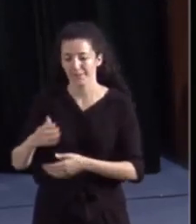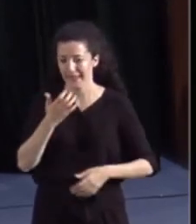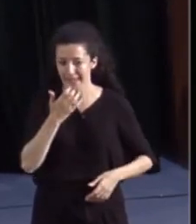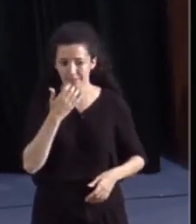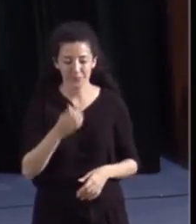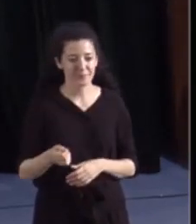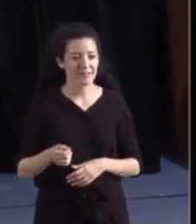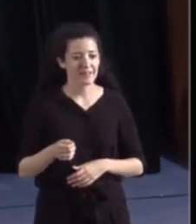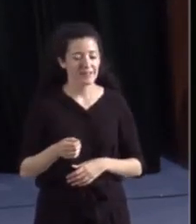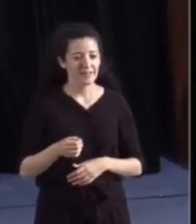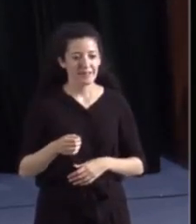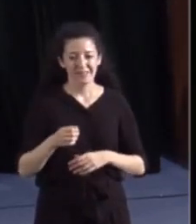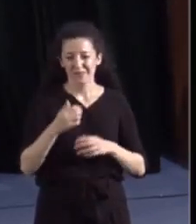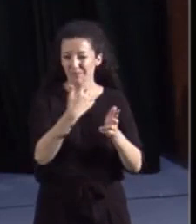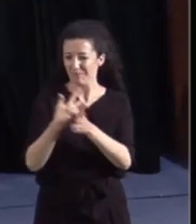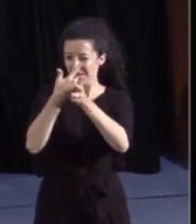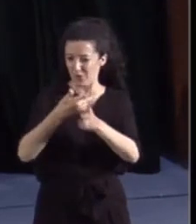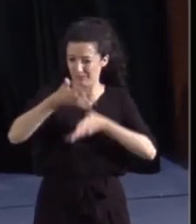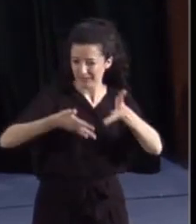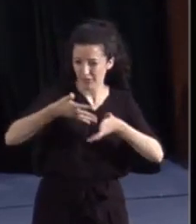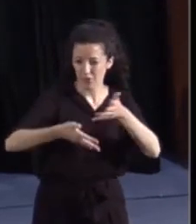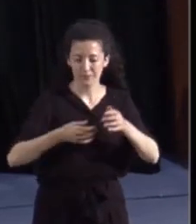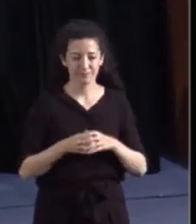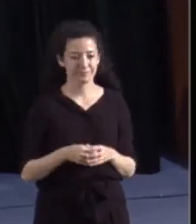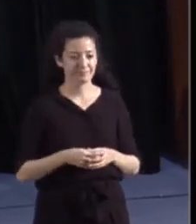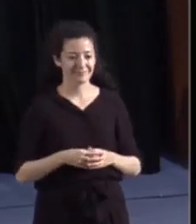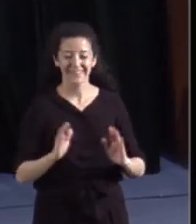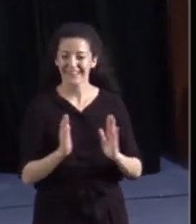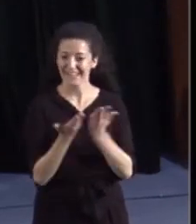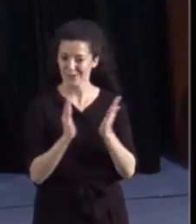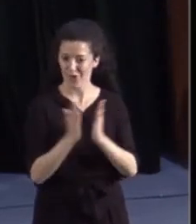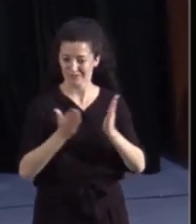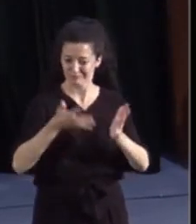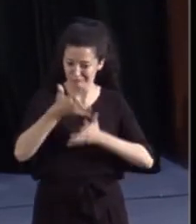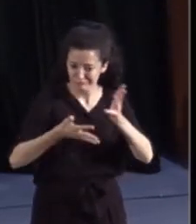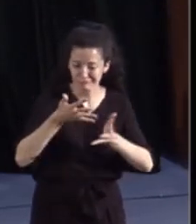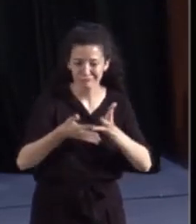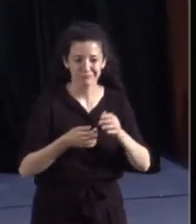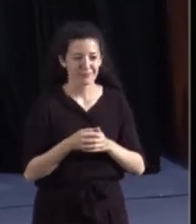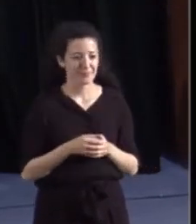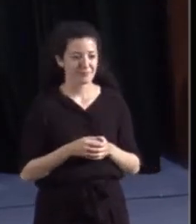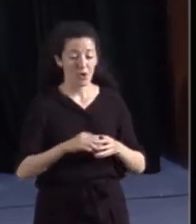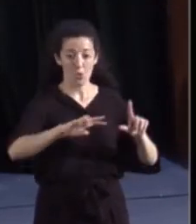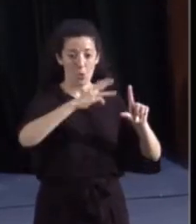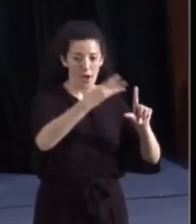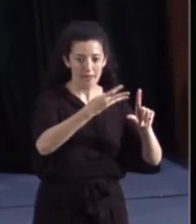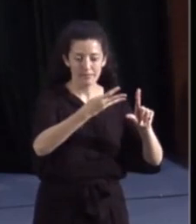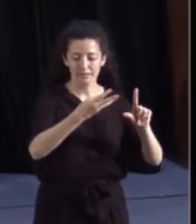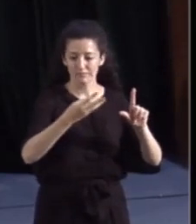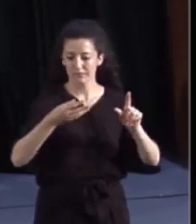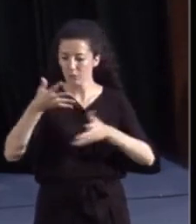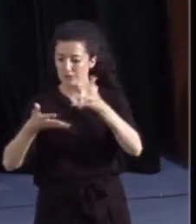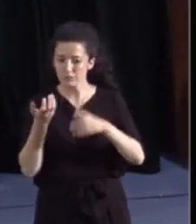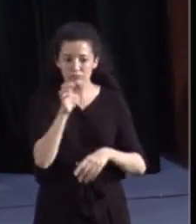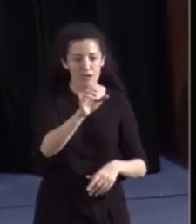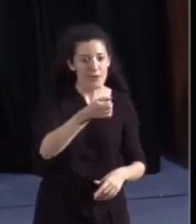o la creación de libros signados o la inserción de la lengua de signos en web, por ejemplo, y se adaptan y se dicen,